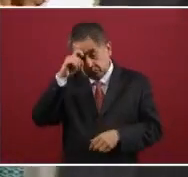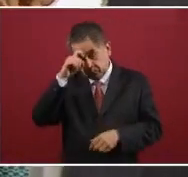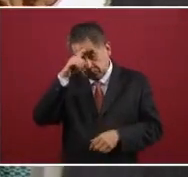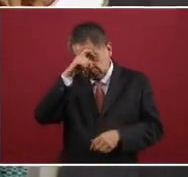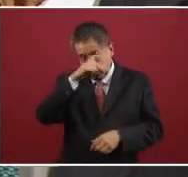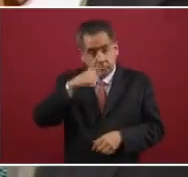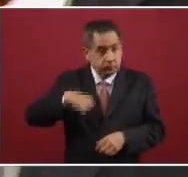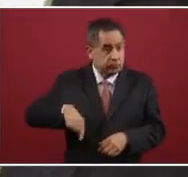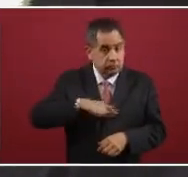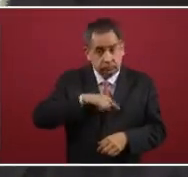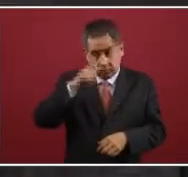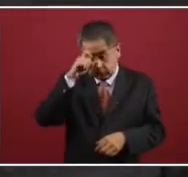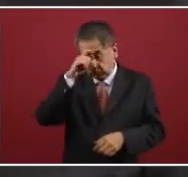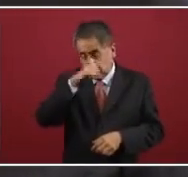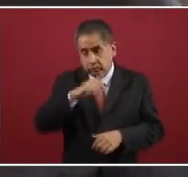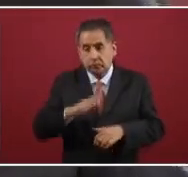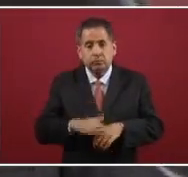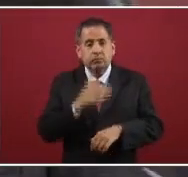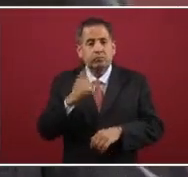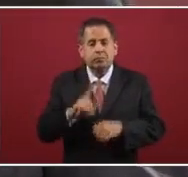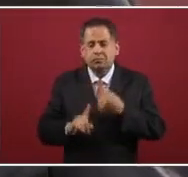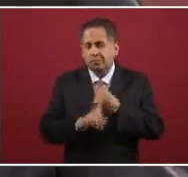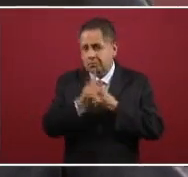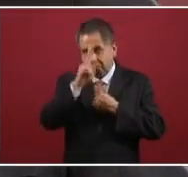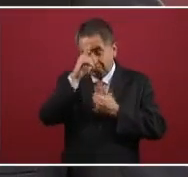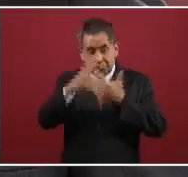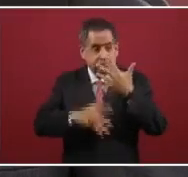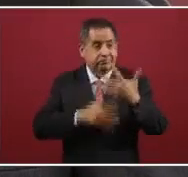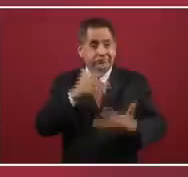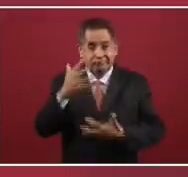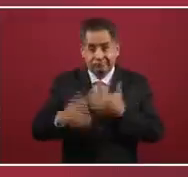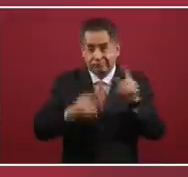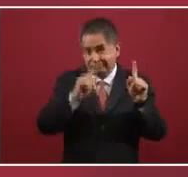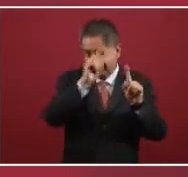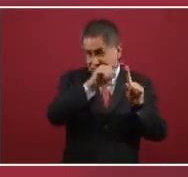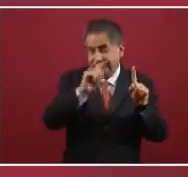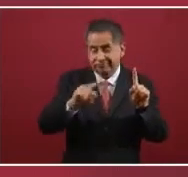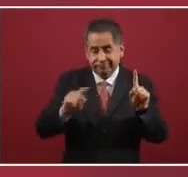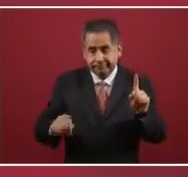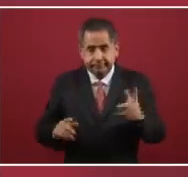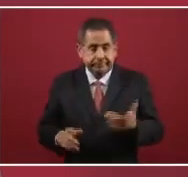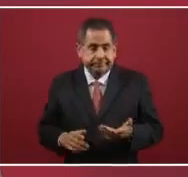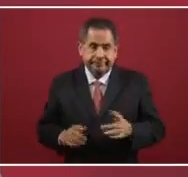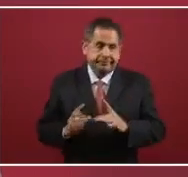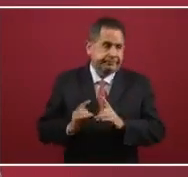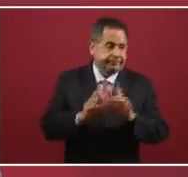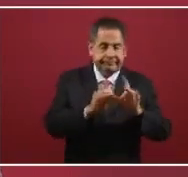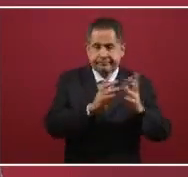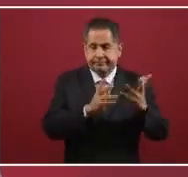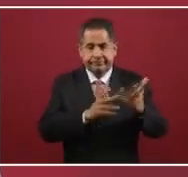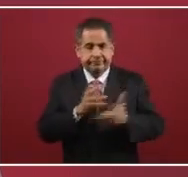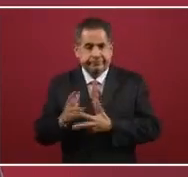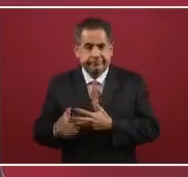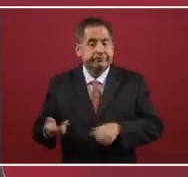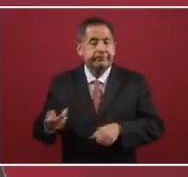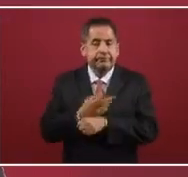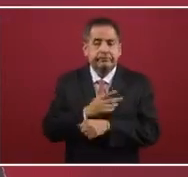nosotros por la violencia, por lo que sucedió en